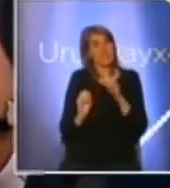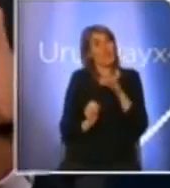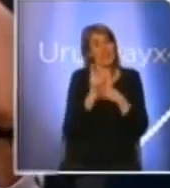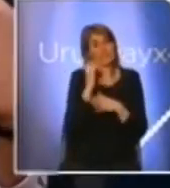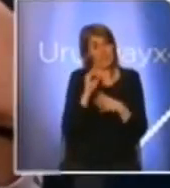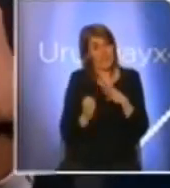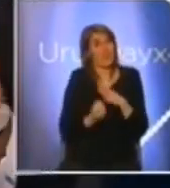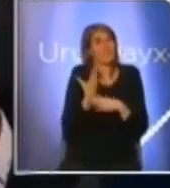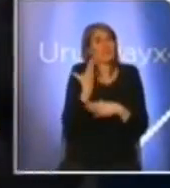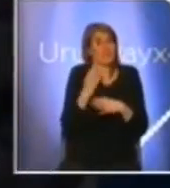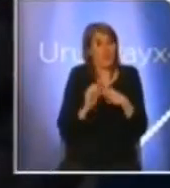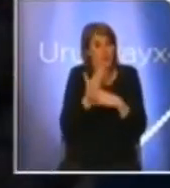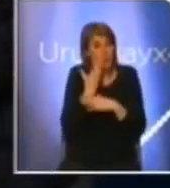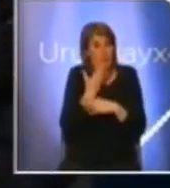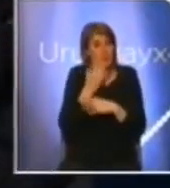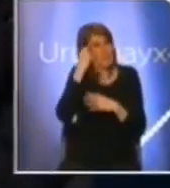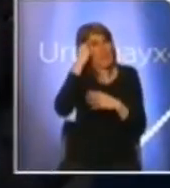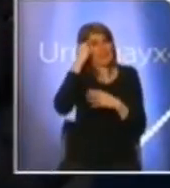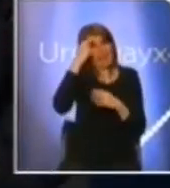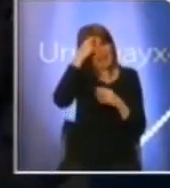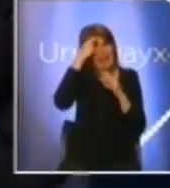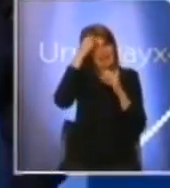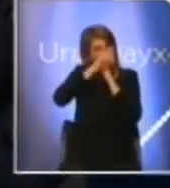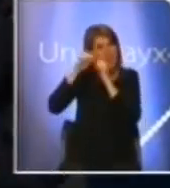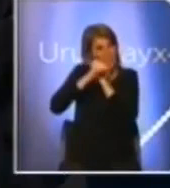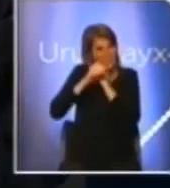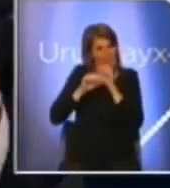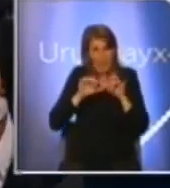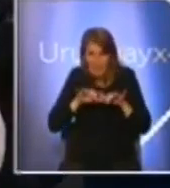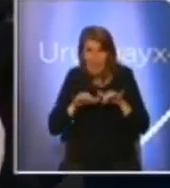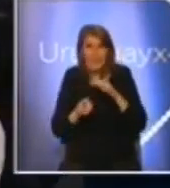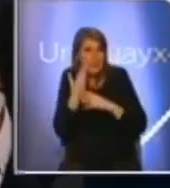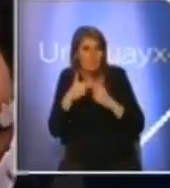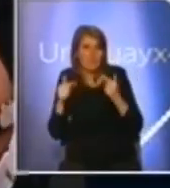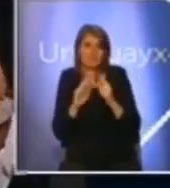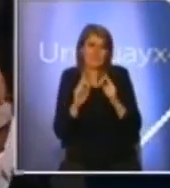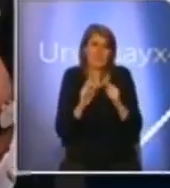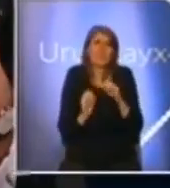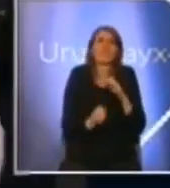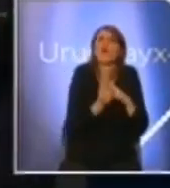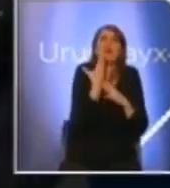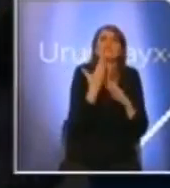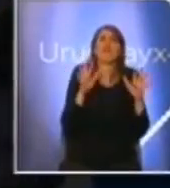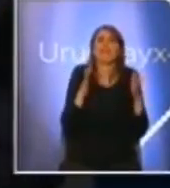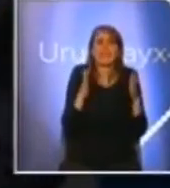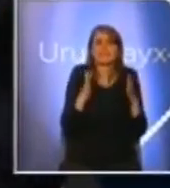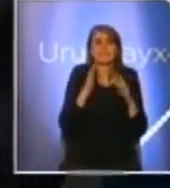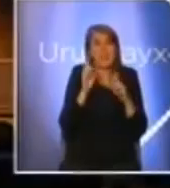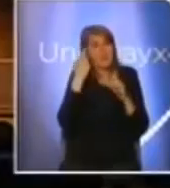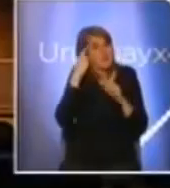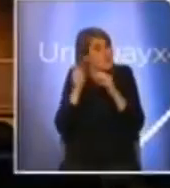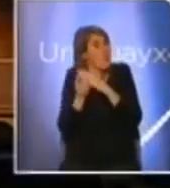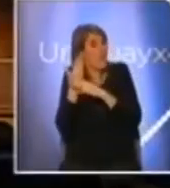asociamos innovación estrictamente con tecnología. Y no es así. Muchas innovaciones no son crear una nueva tecnología, sino que a veces